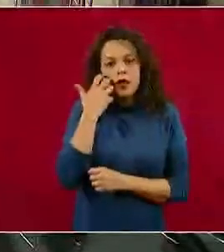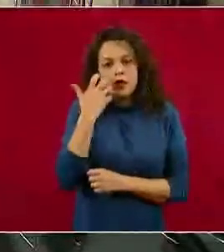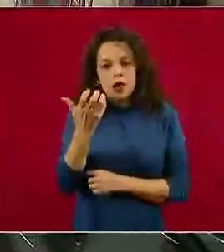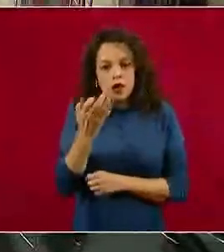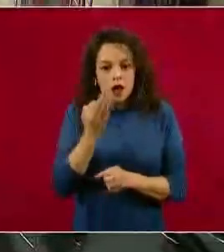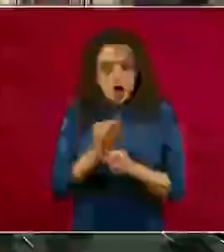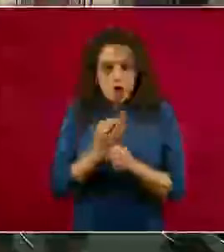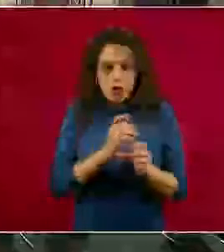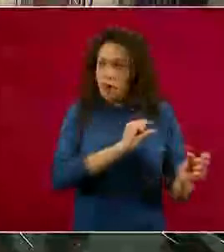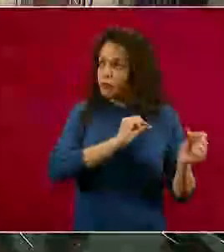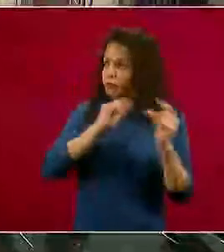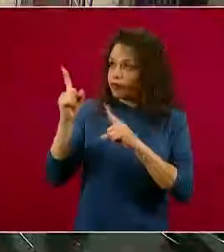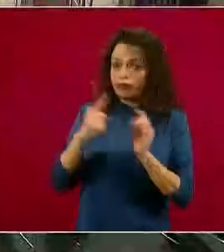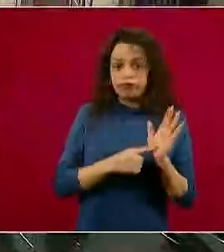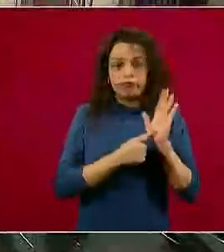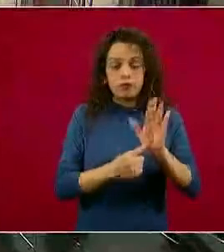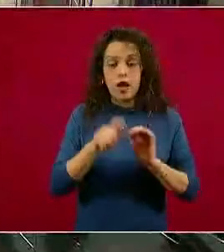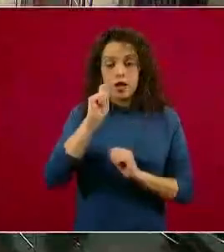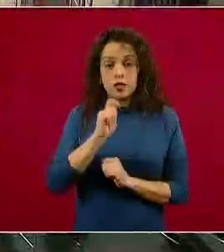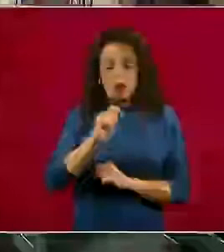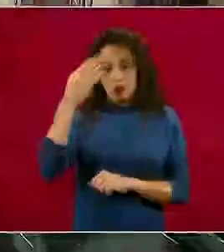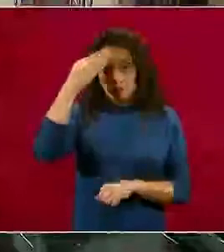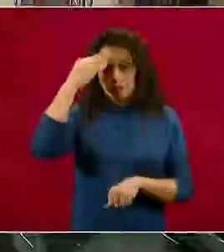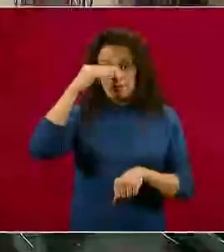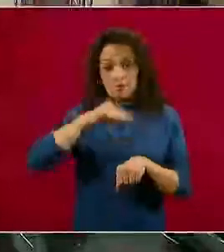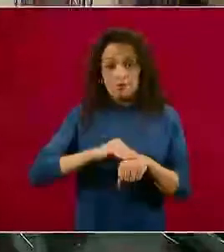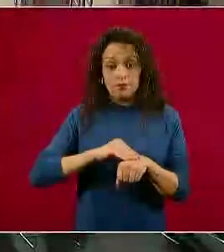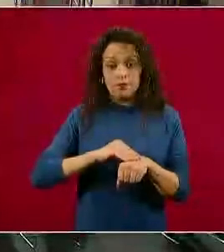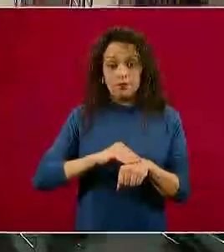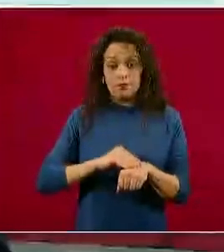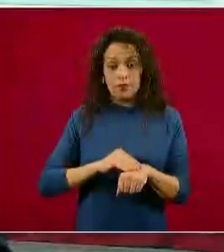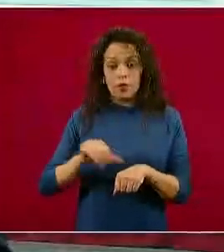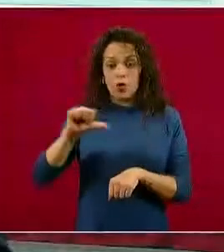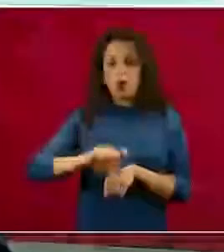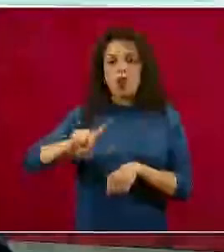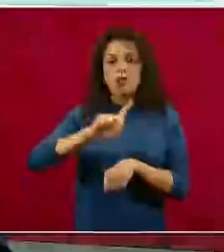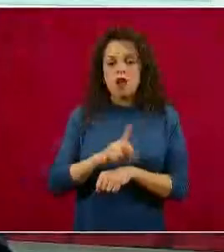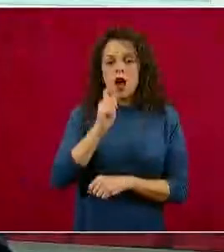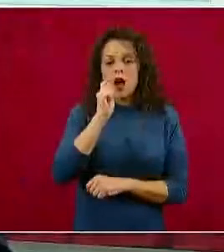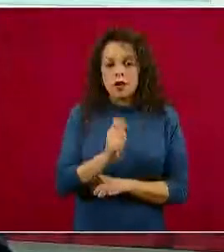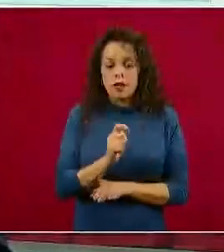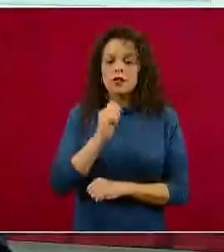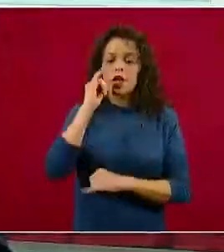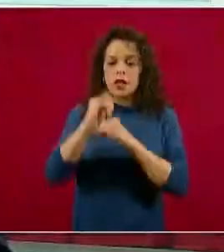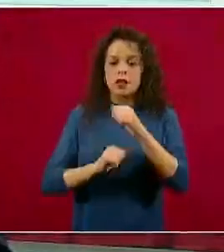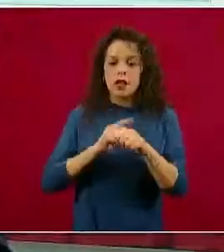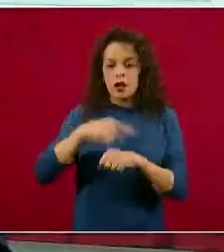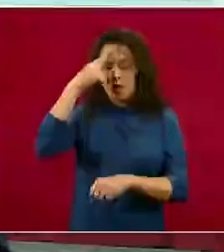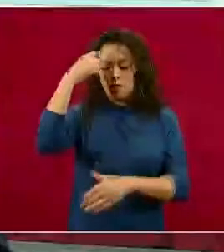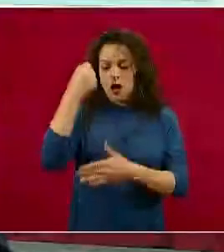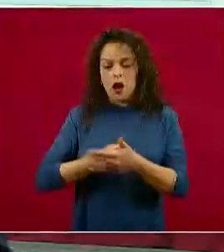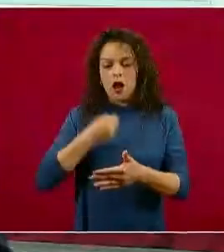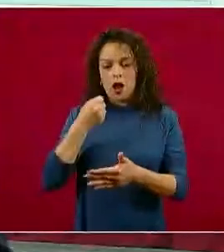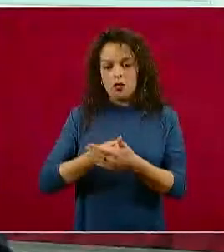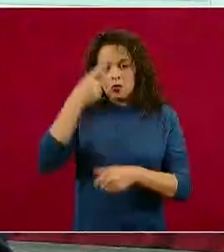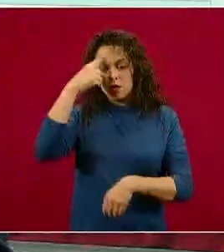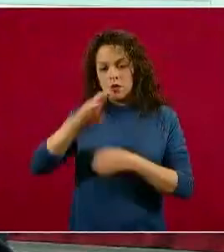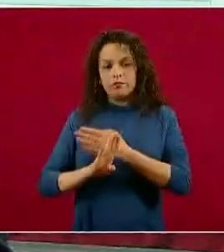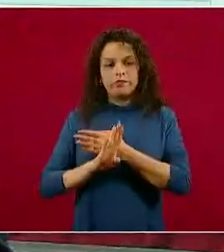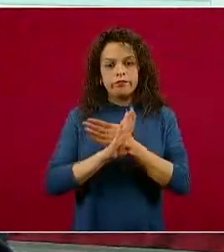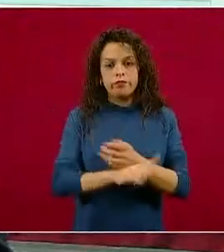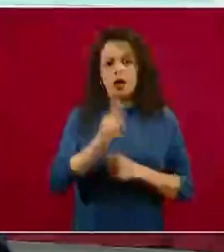esta presentación para recordar esta celebración del Día Internacional de Lucha contra el Cáncer de Mama. Y como bien